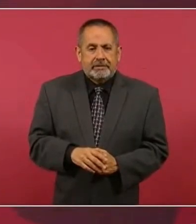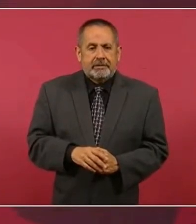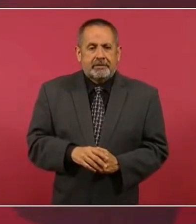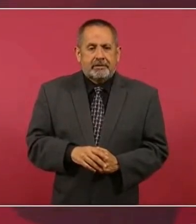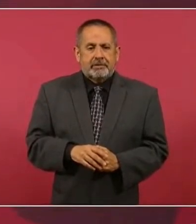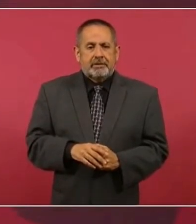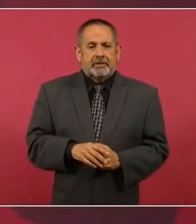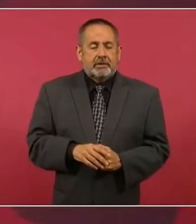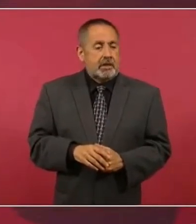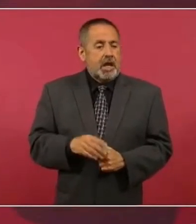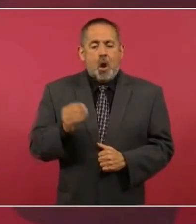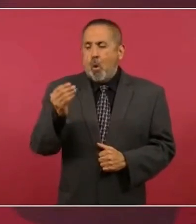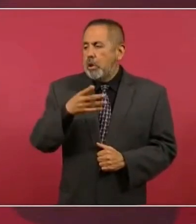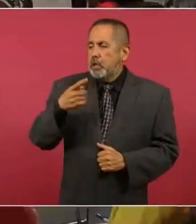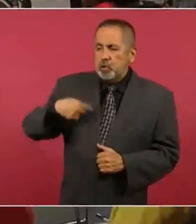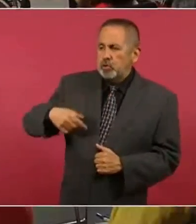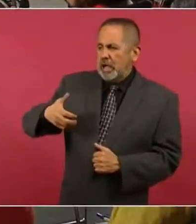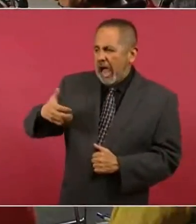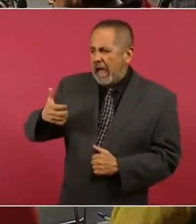hagamos lo que hagamos,